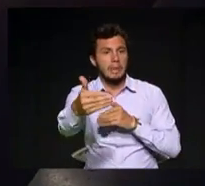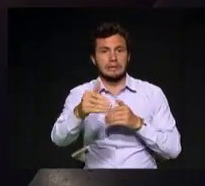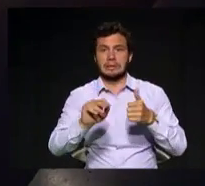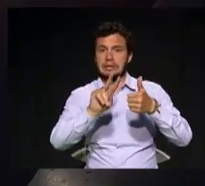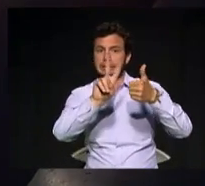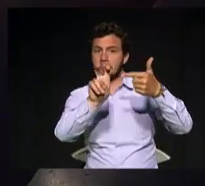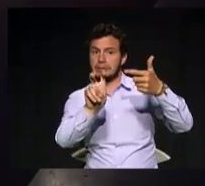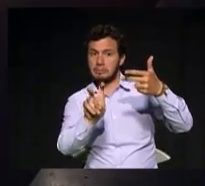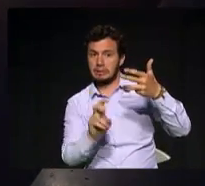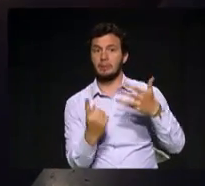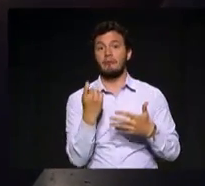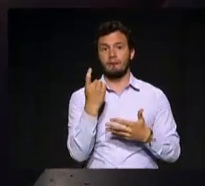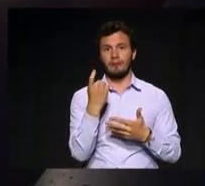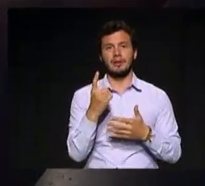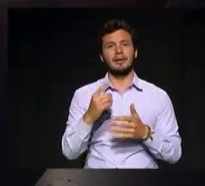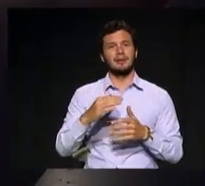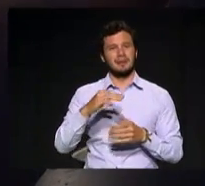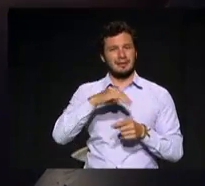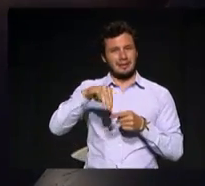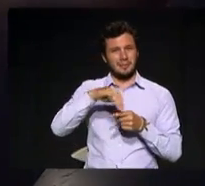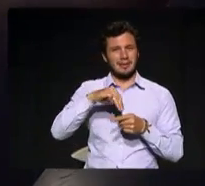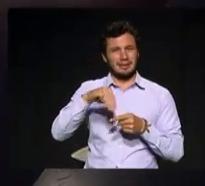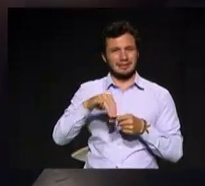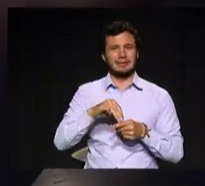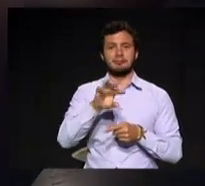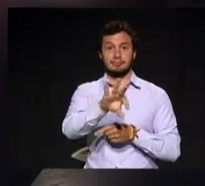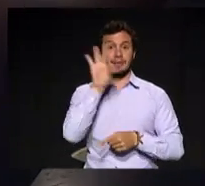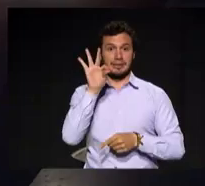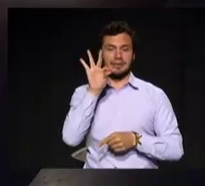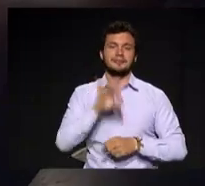elige a través de telemedellín siempre con vos